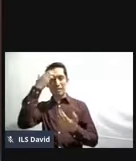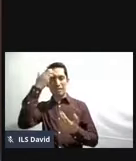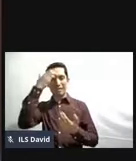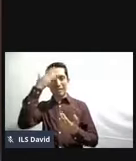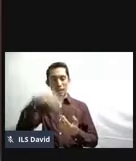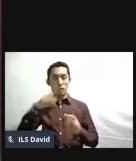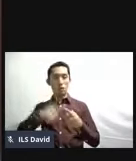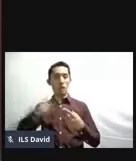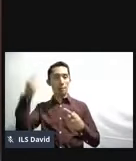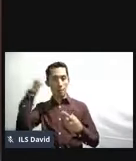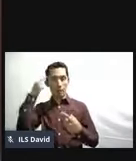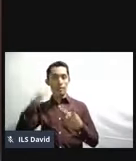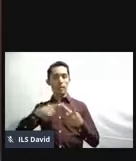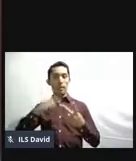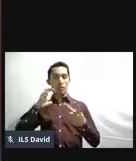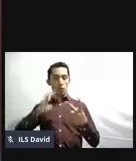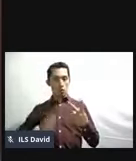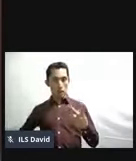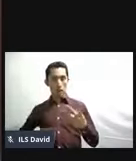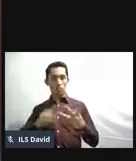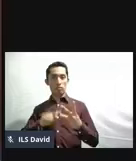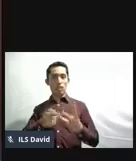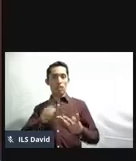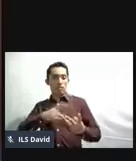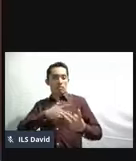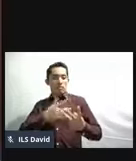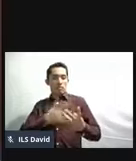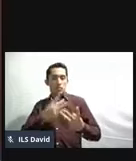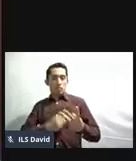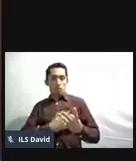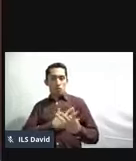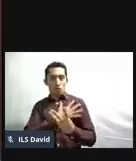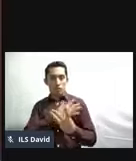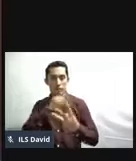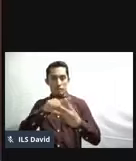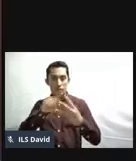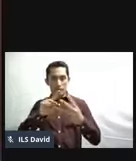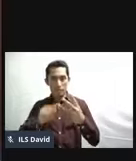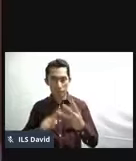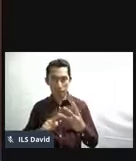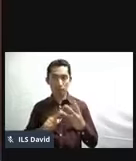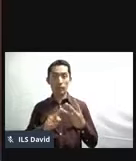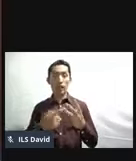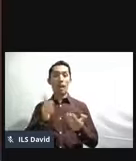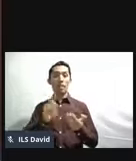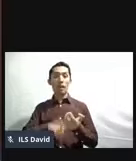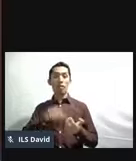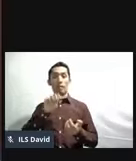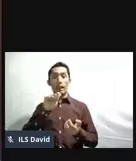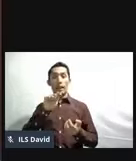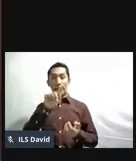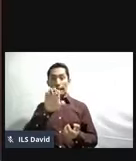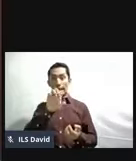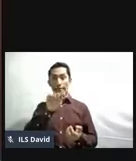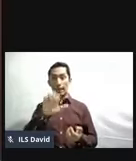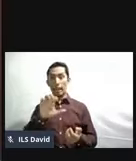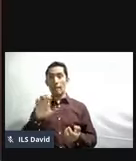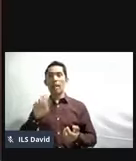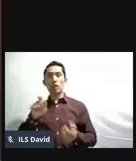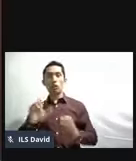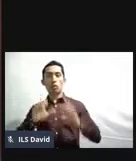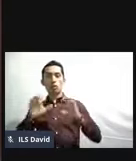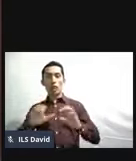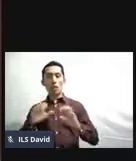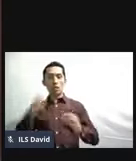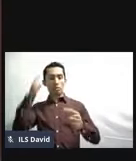Mente, cuerpo y emoción. Entonces, la ética del cuidado también te previene y previene a los nuestros y a las nuestras de